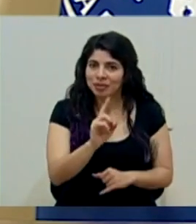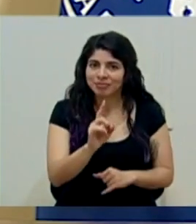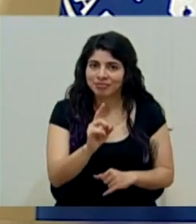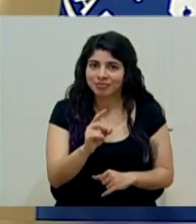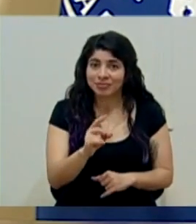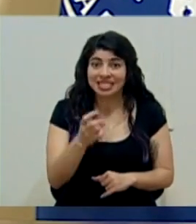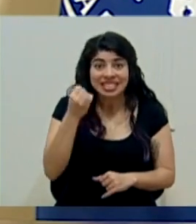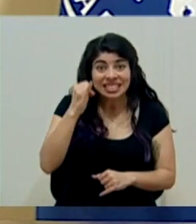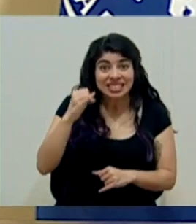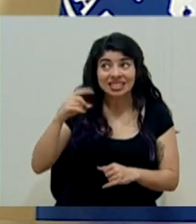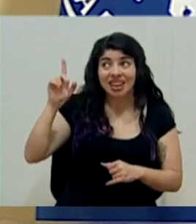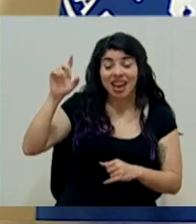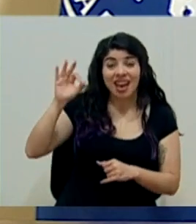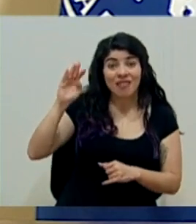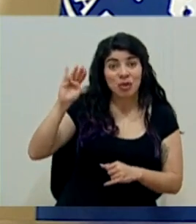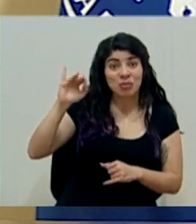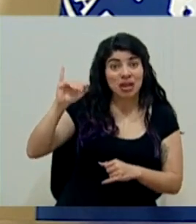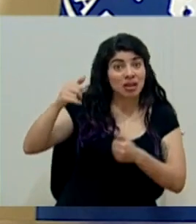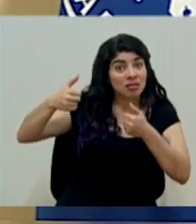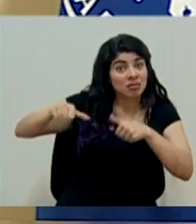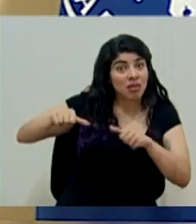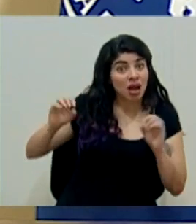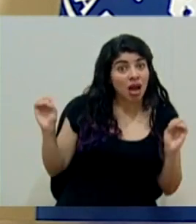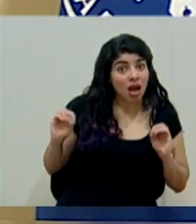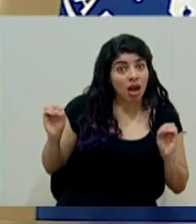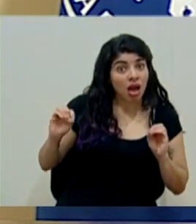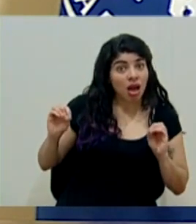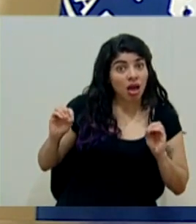porque no tener un acuerdo con el Fondo es